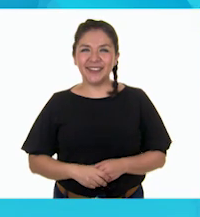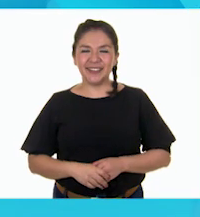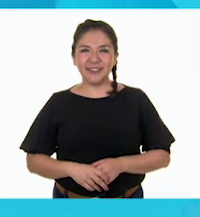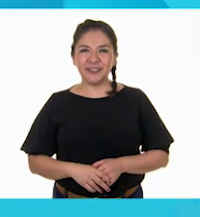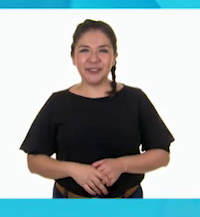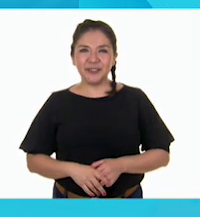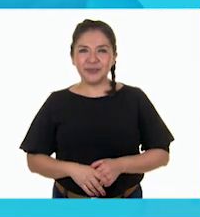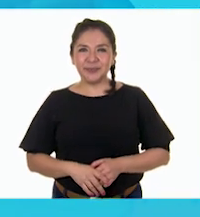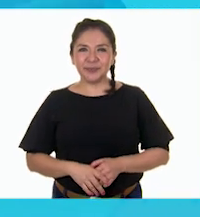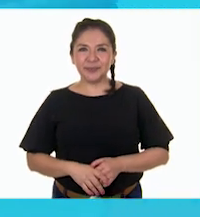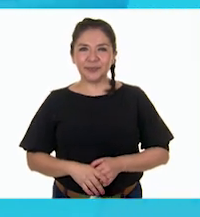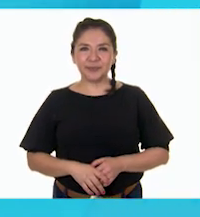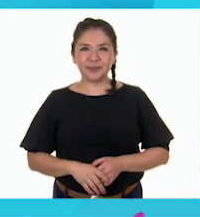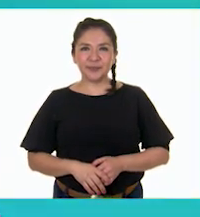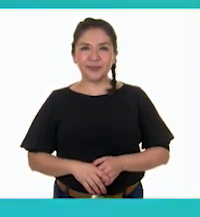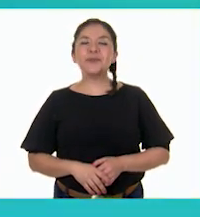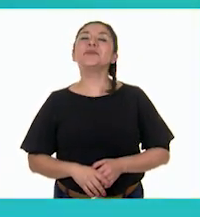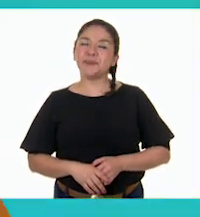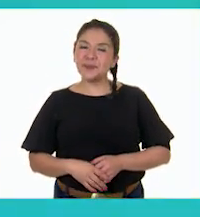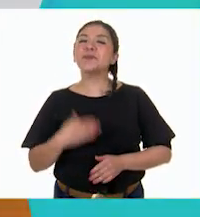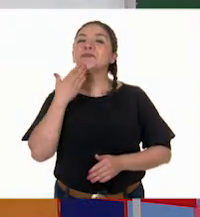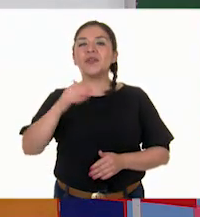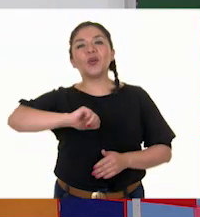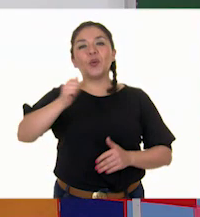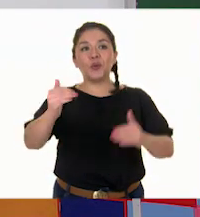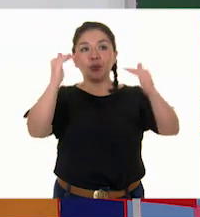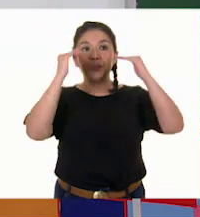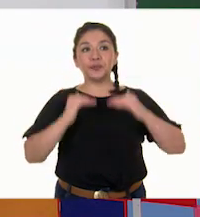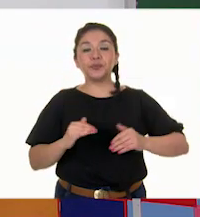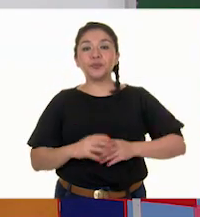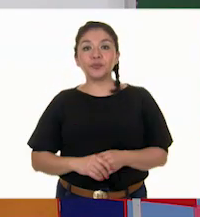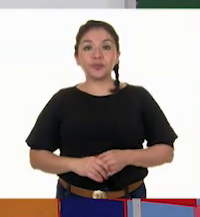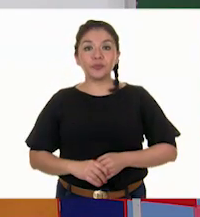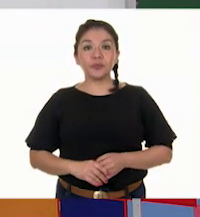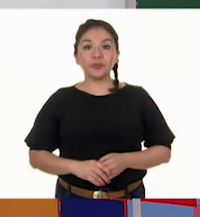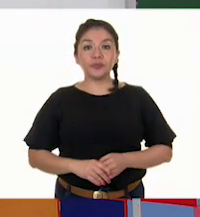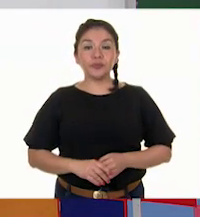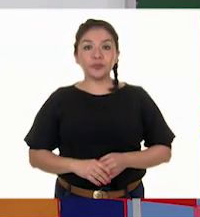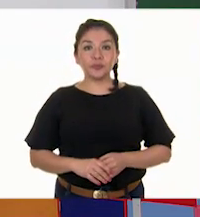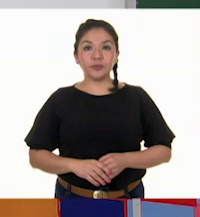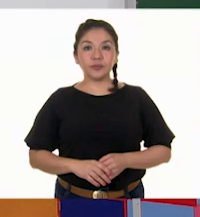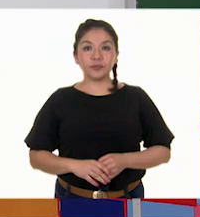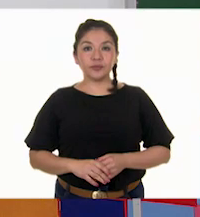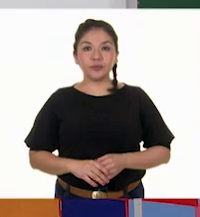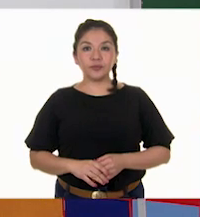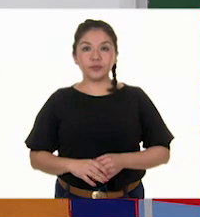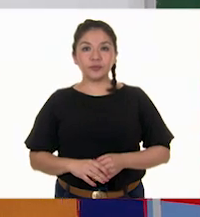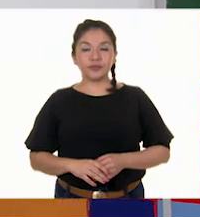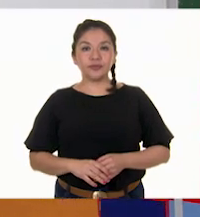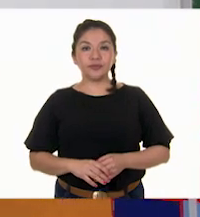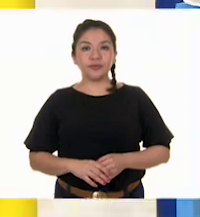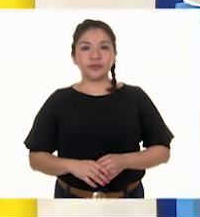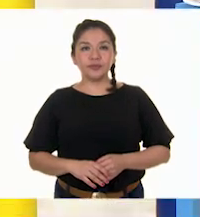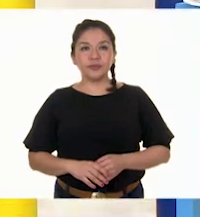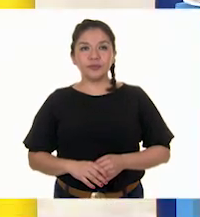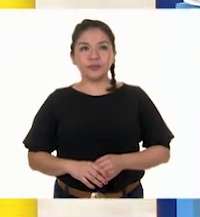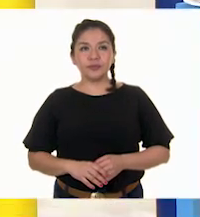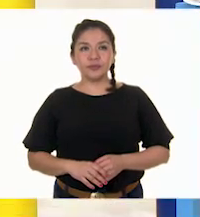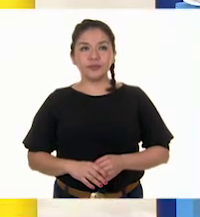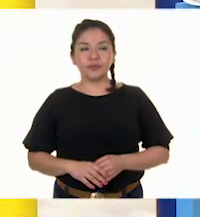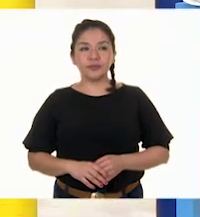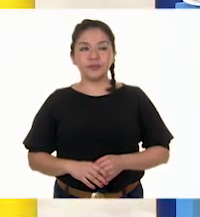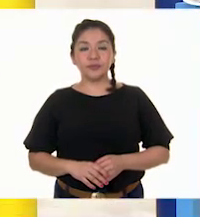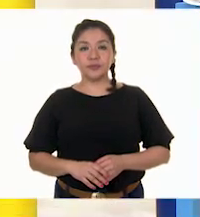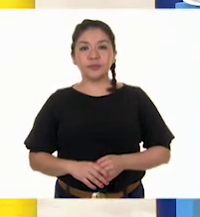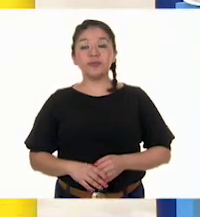ver. Muy bien. Sigamos. Ay, perfecto. Quedó así. Muy bien.